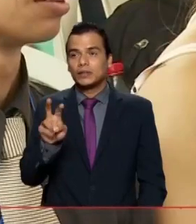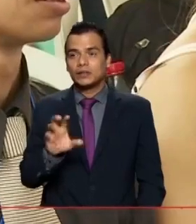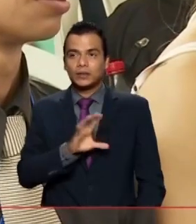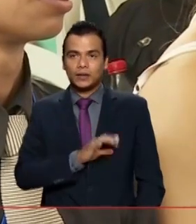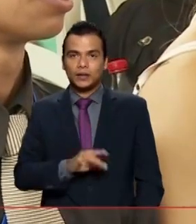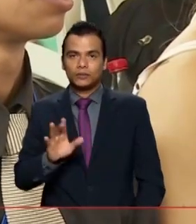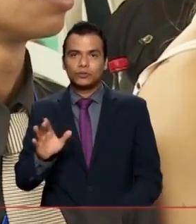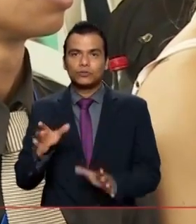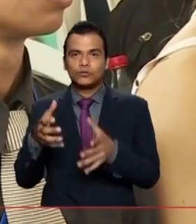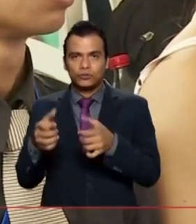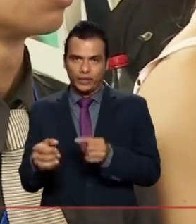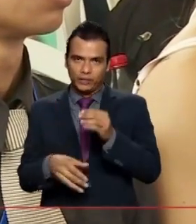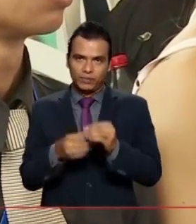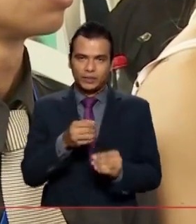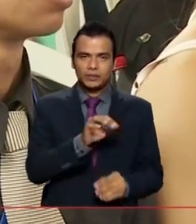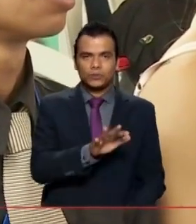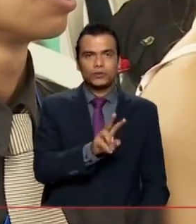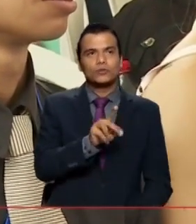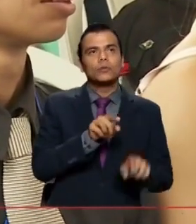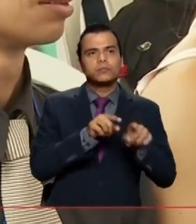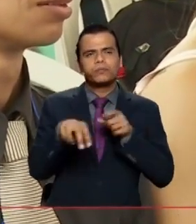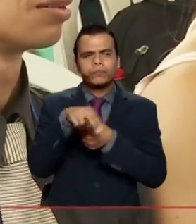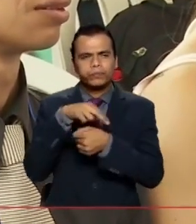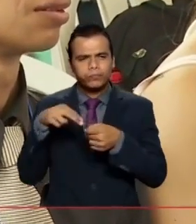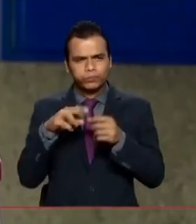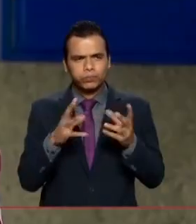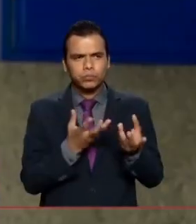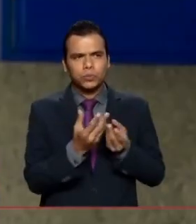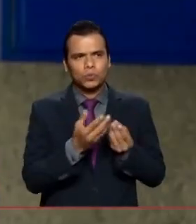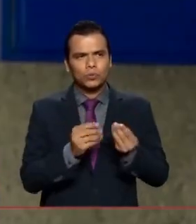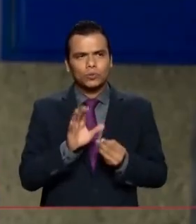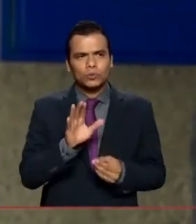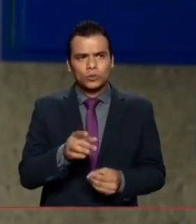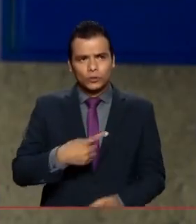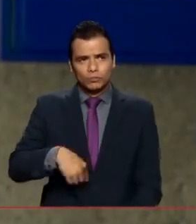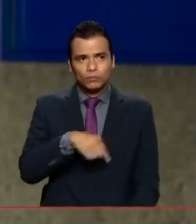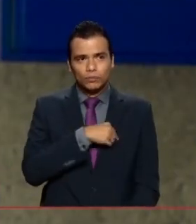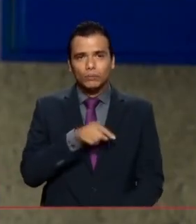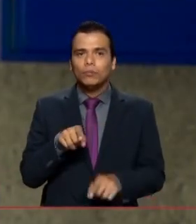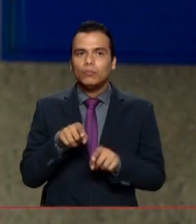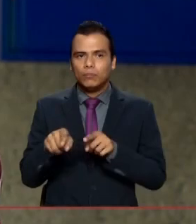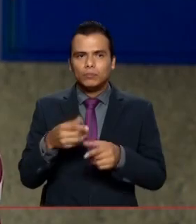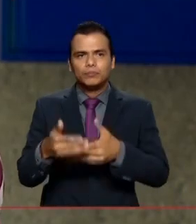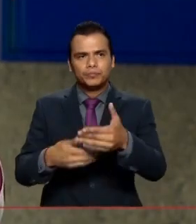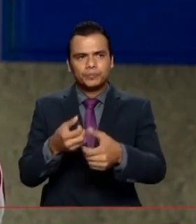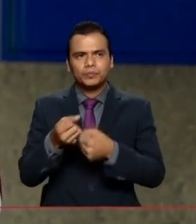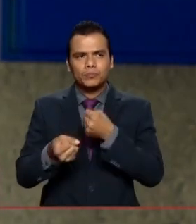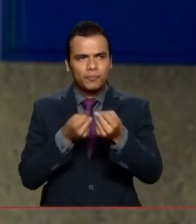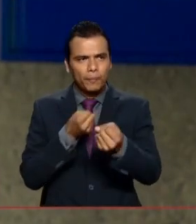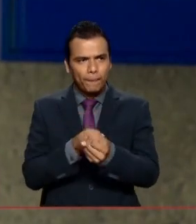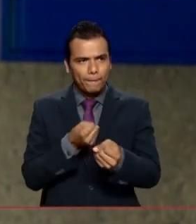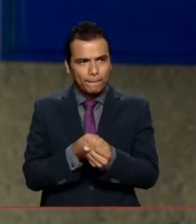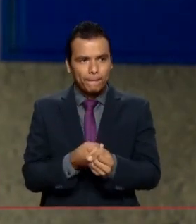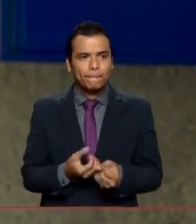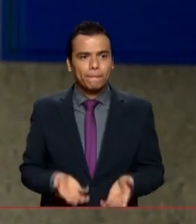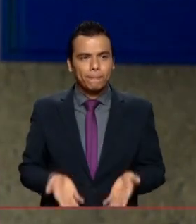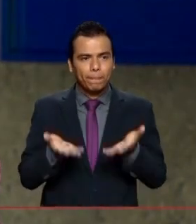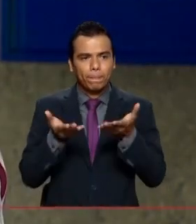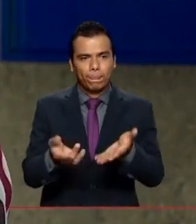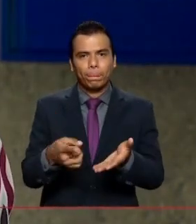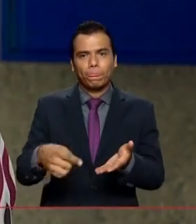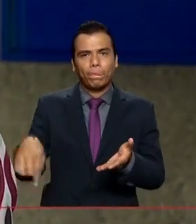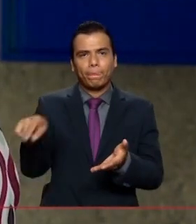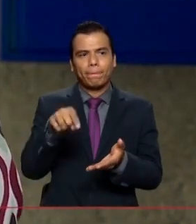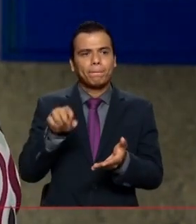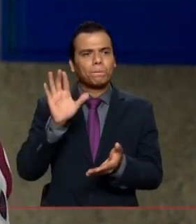y 52 de las sedes regionales. Nosotros estamos apoyando este proceso, llevando la investigación a